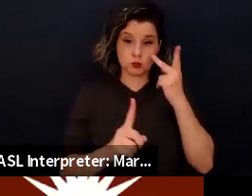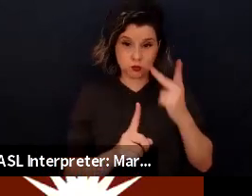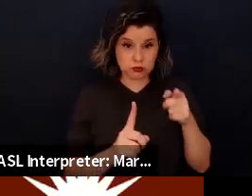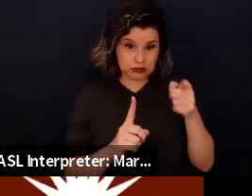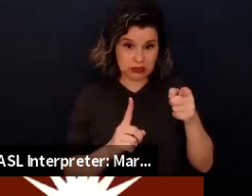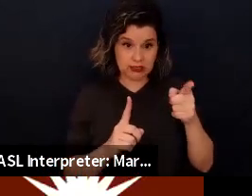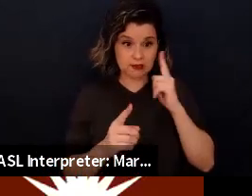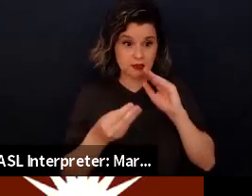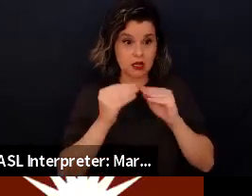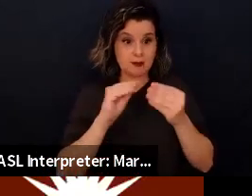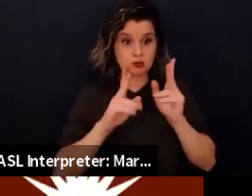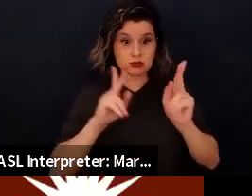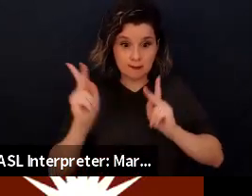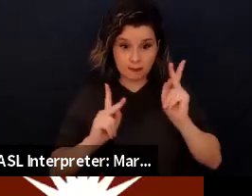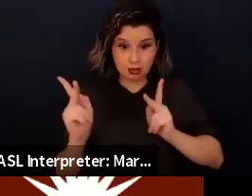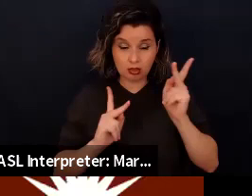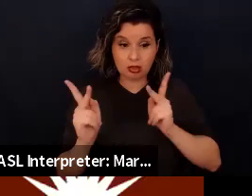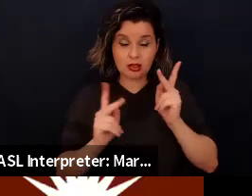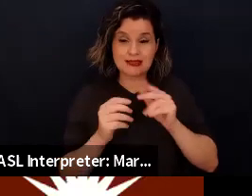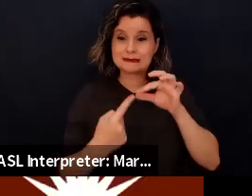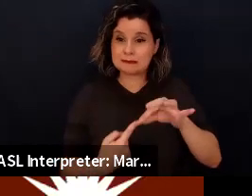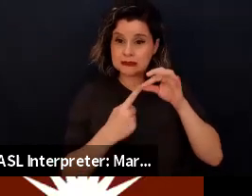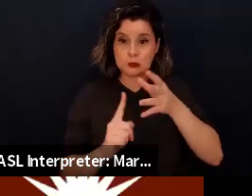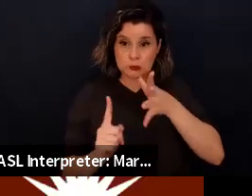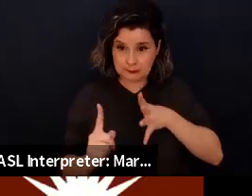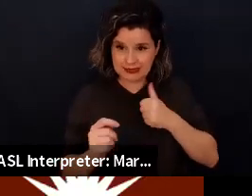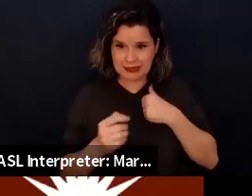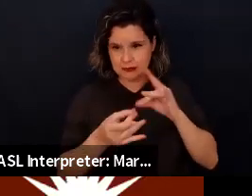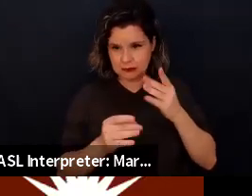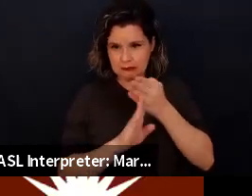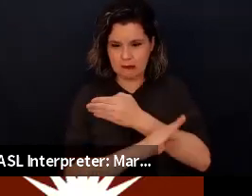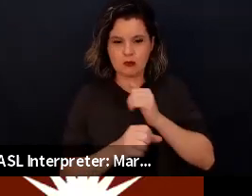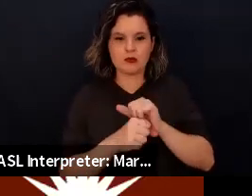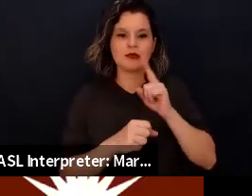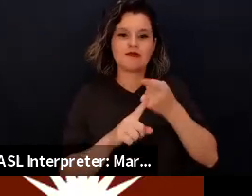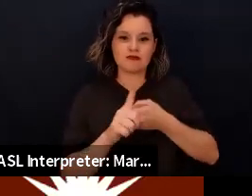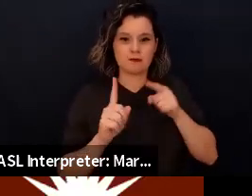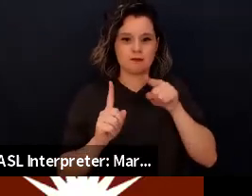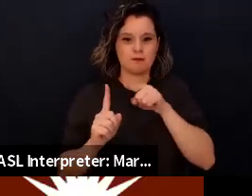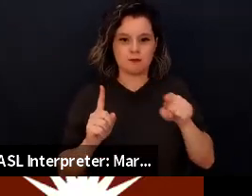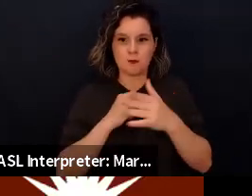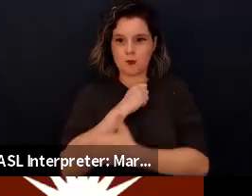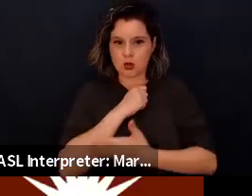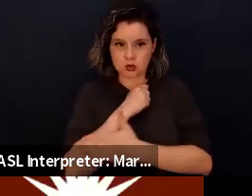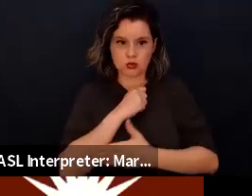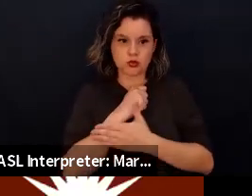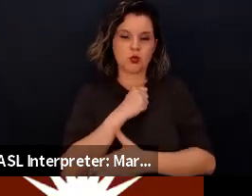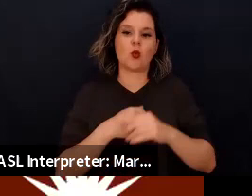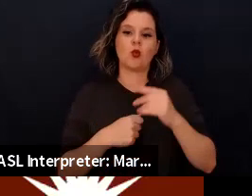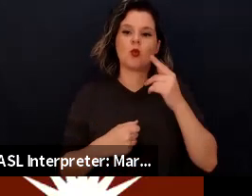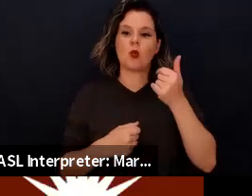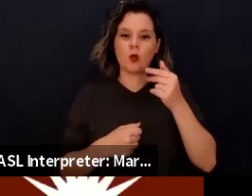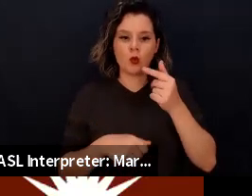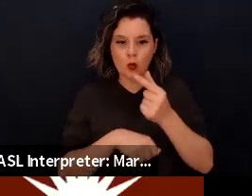el número de personas, especialmente mujeres, como mencionaba, que provienen de estos países: Guatemala, Honduras,